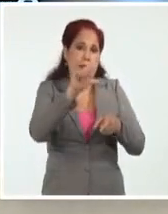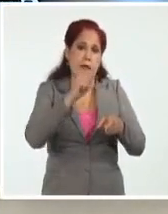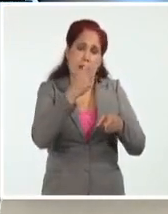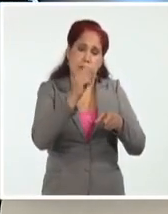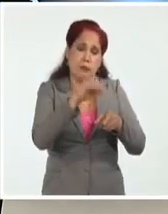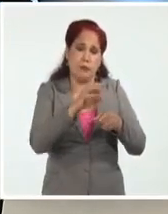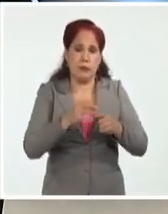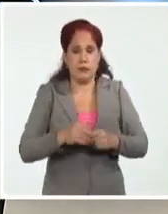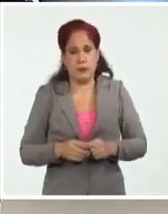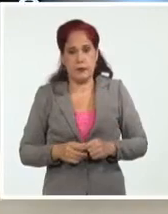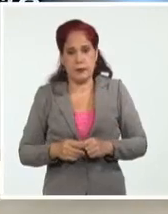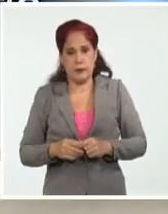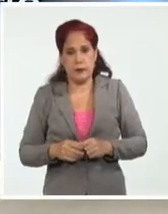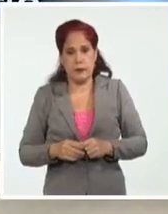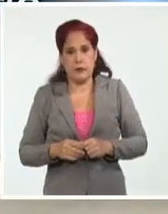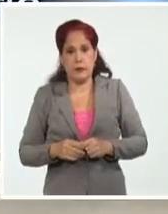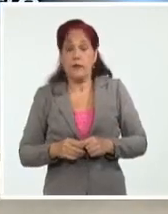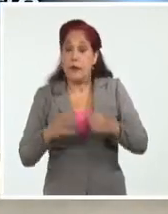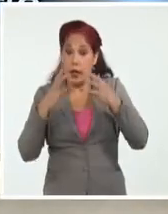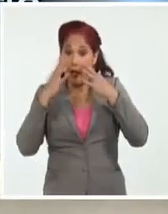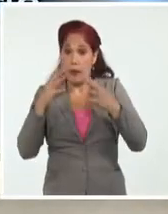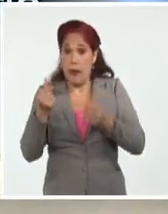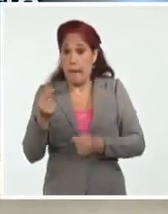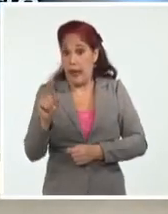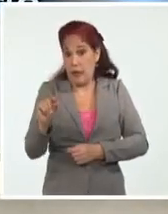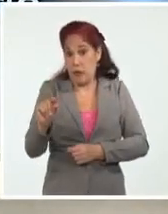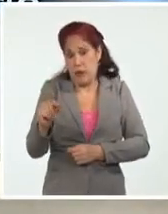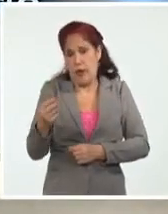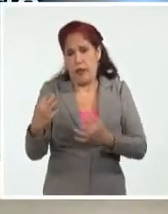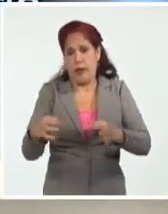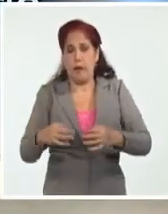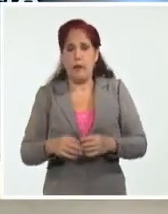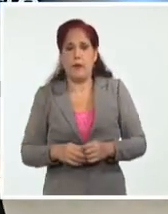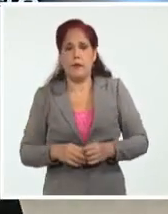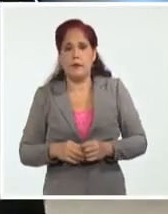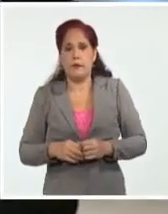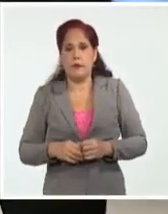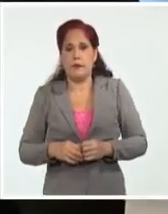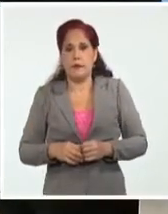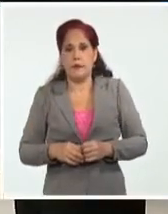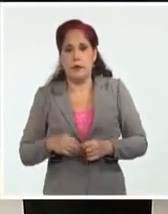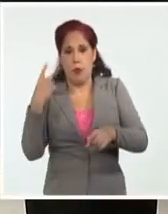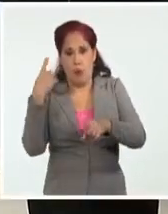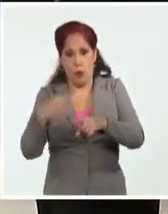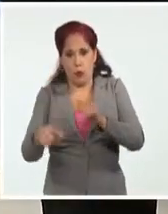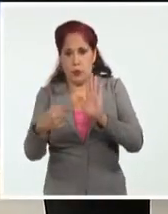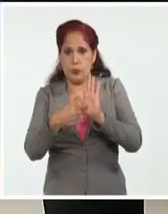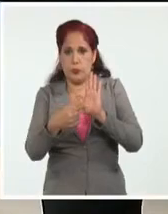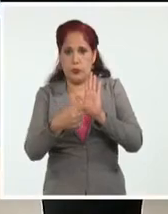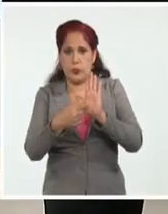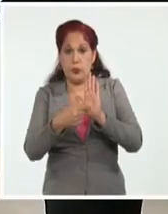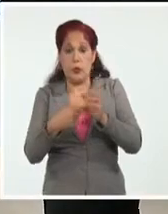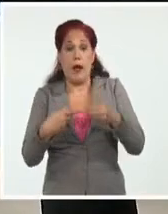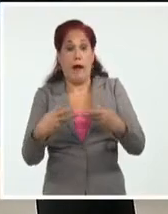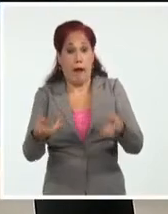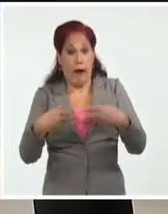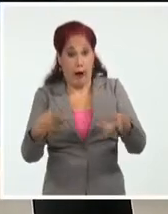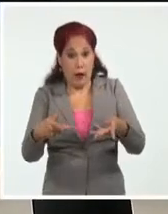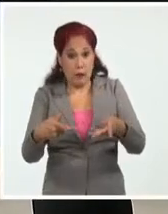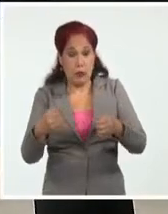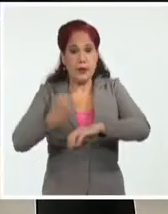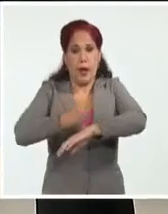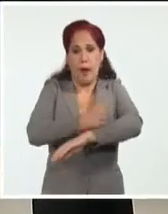mejor, de estos productos, y entonces el precio de los mismos sería inferior. Avanzamos con más porque los gastos de las